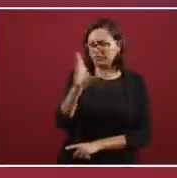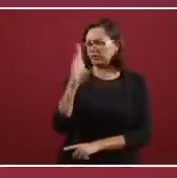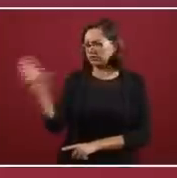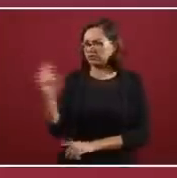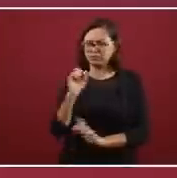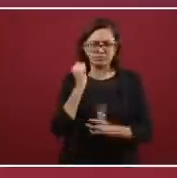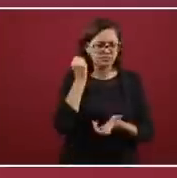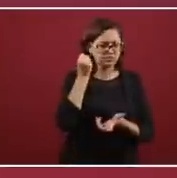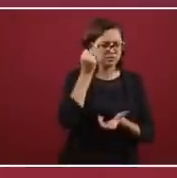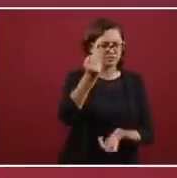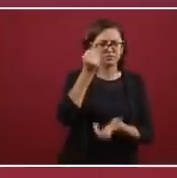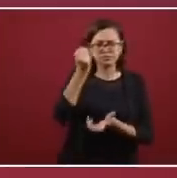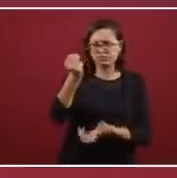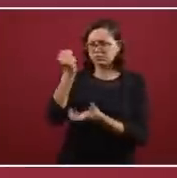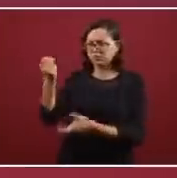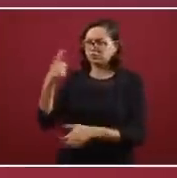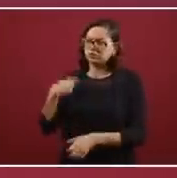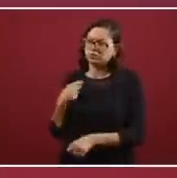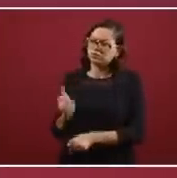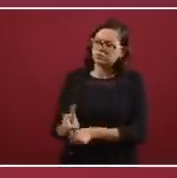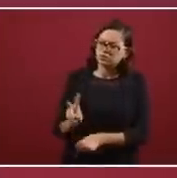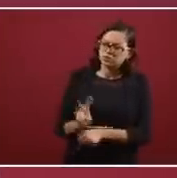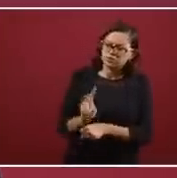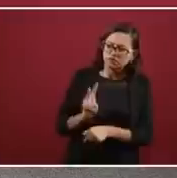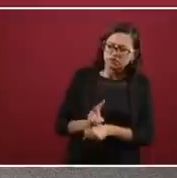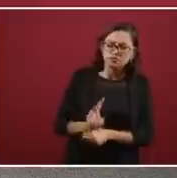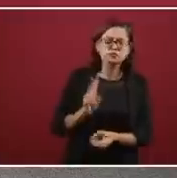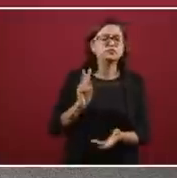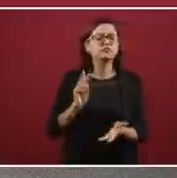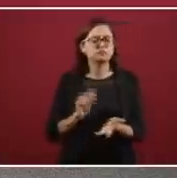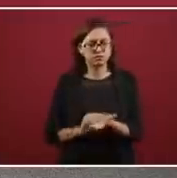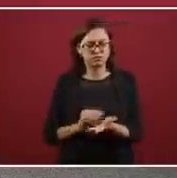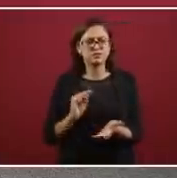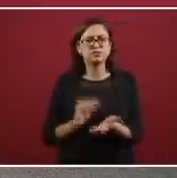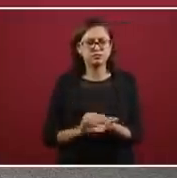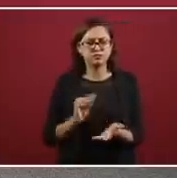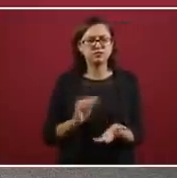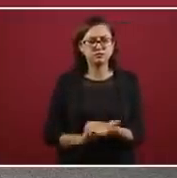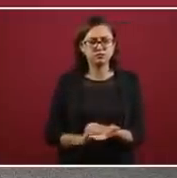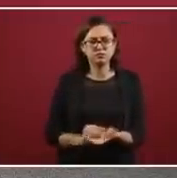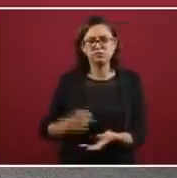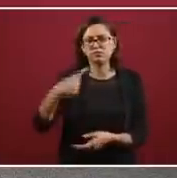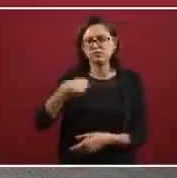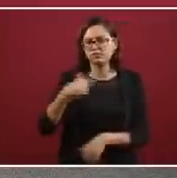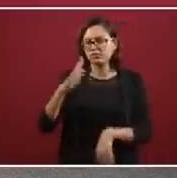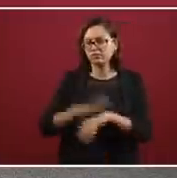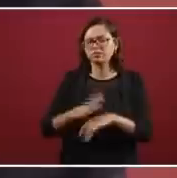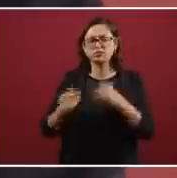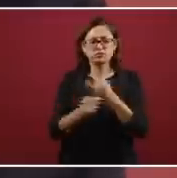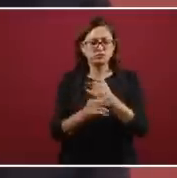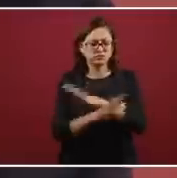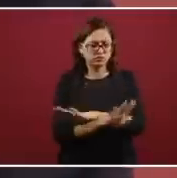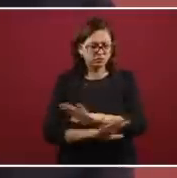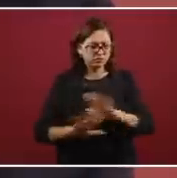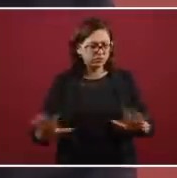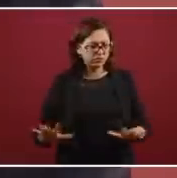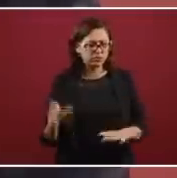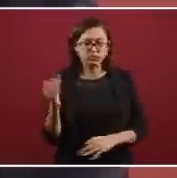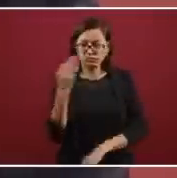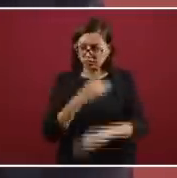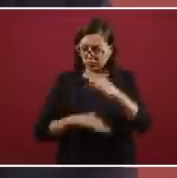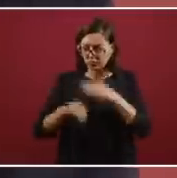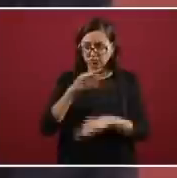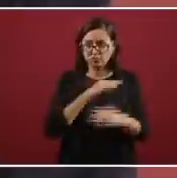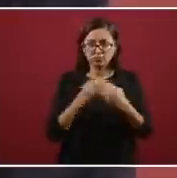Y estaba yo pendiente y todavía estoy pidiendo informe si ya todos